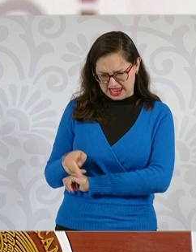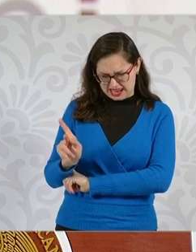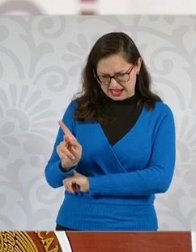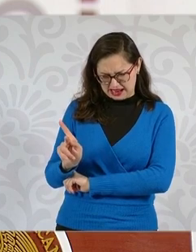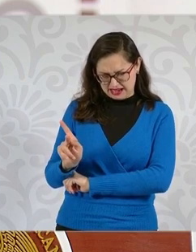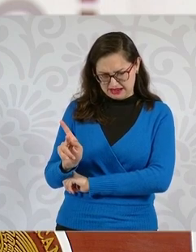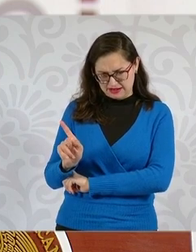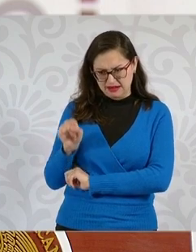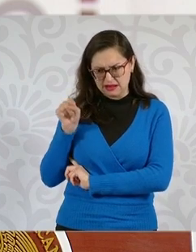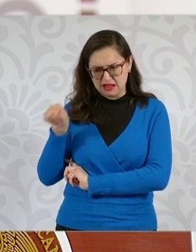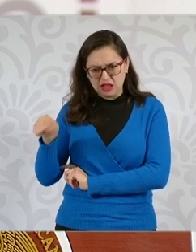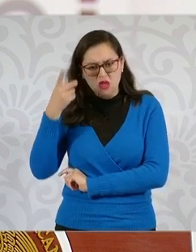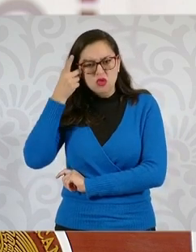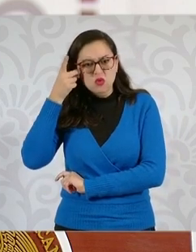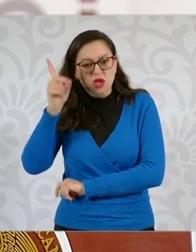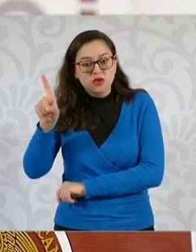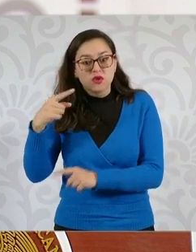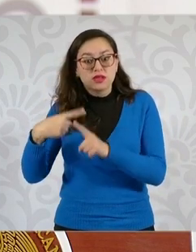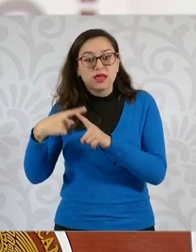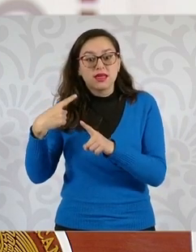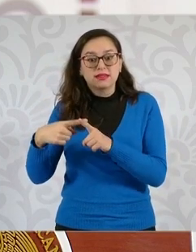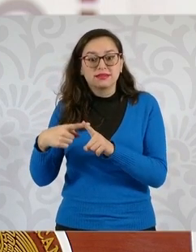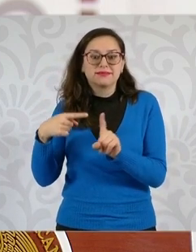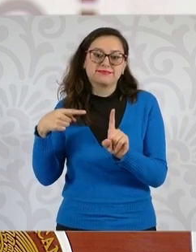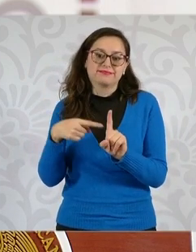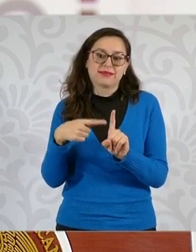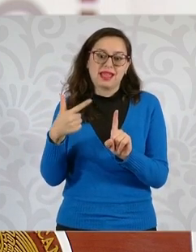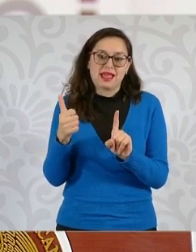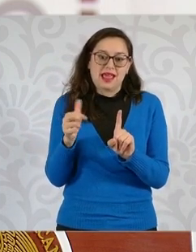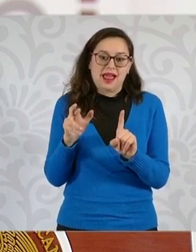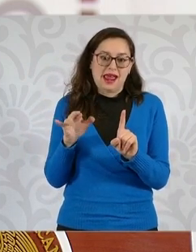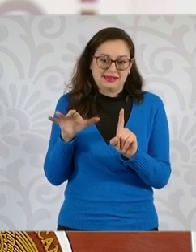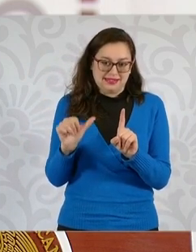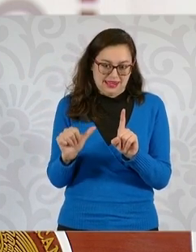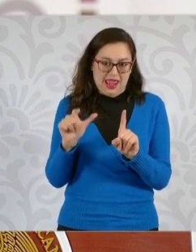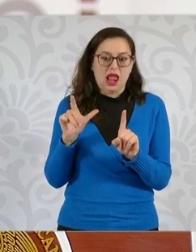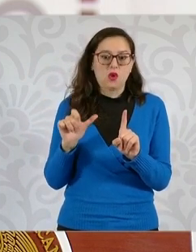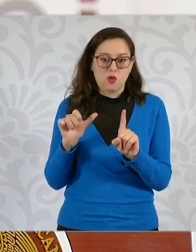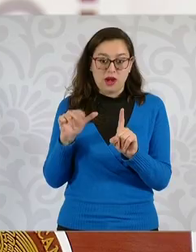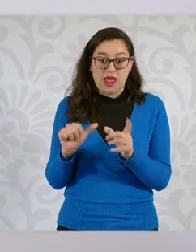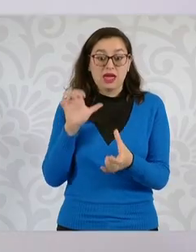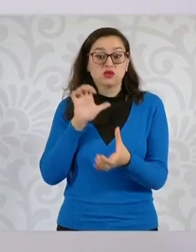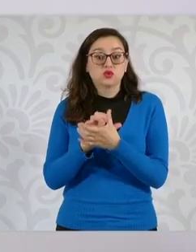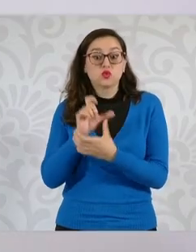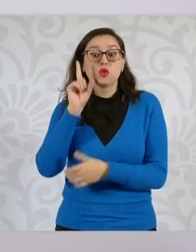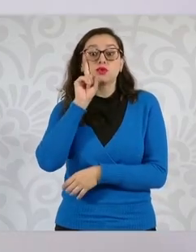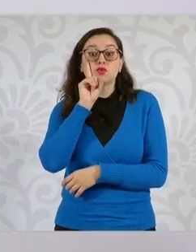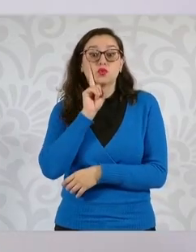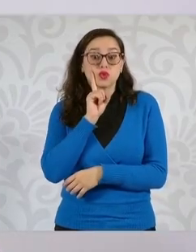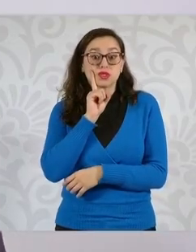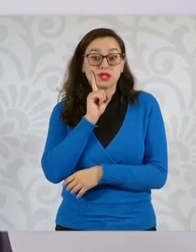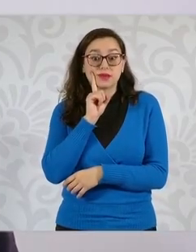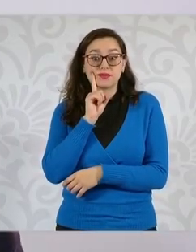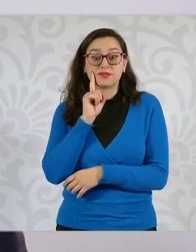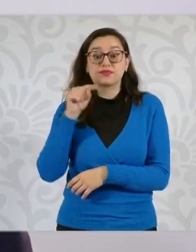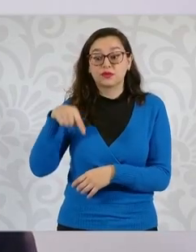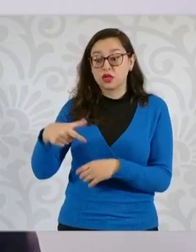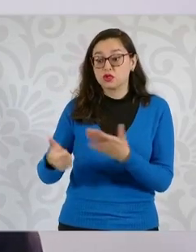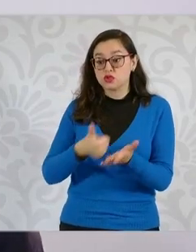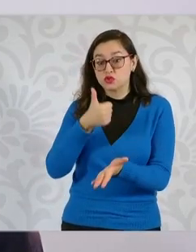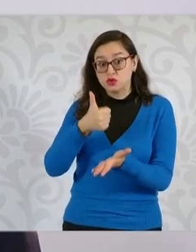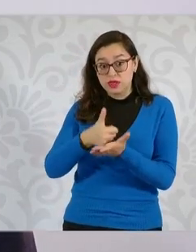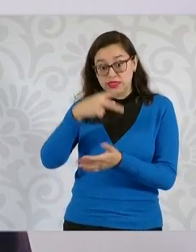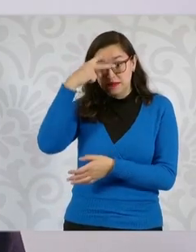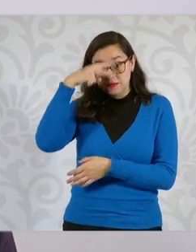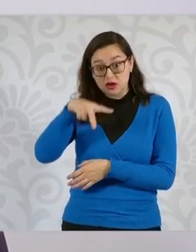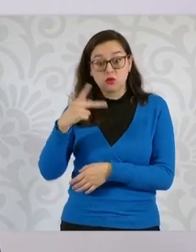de García Luna y su esposa, recibió de la Procuraduría General de Justicia de la Ciudad de México aquí no